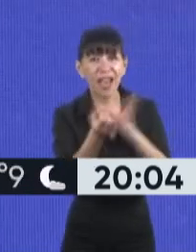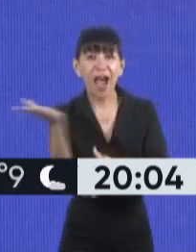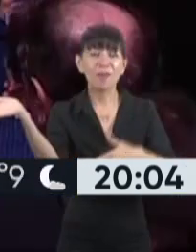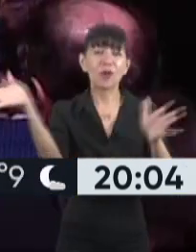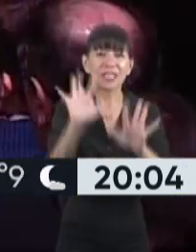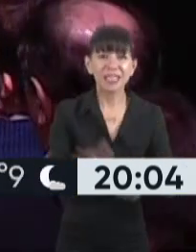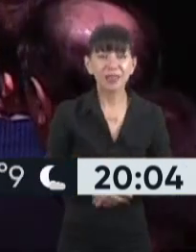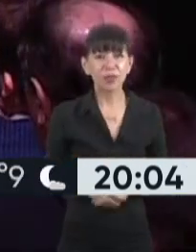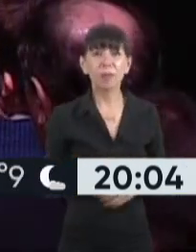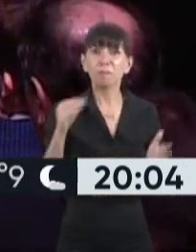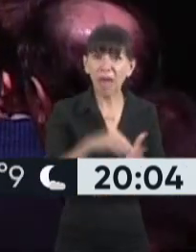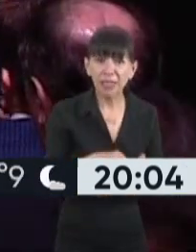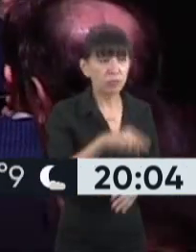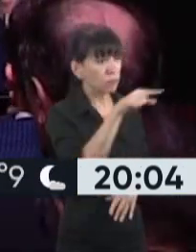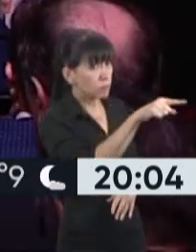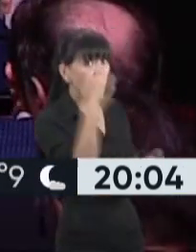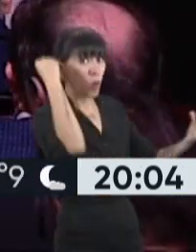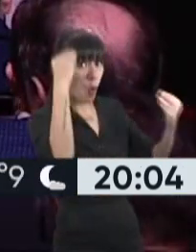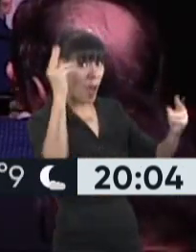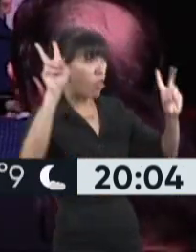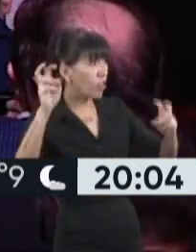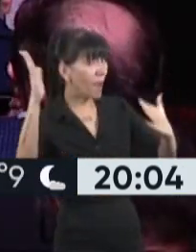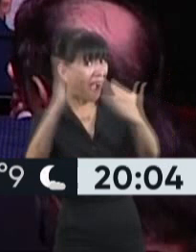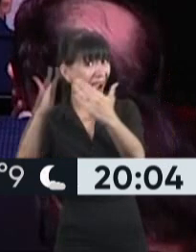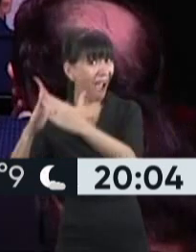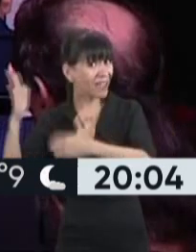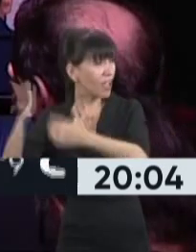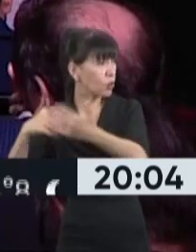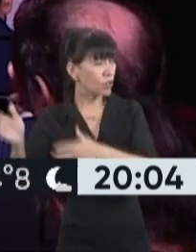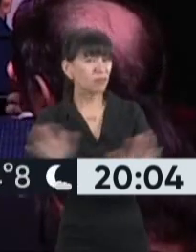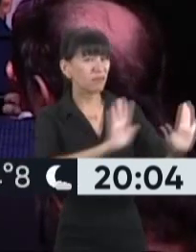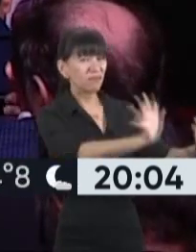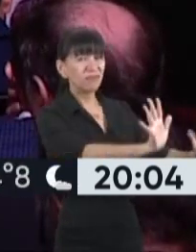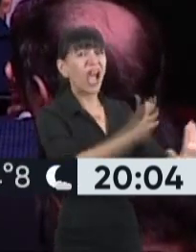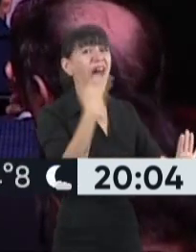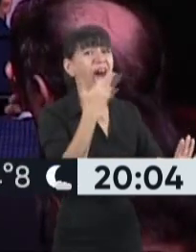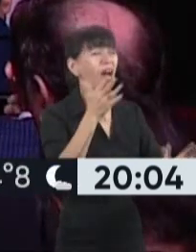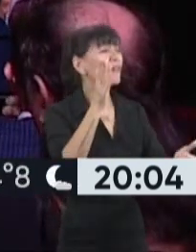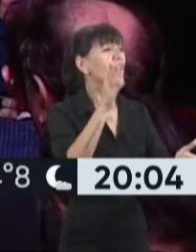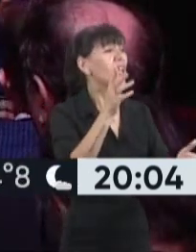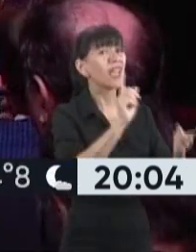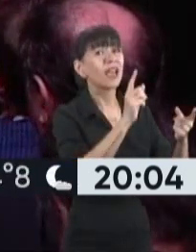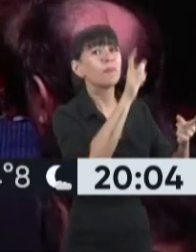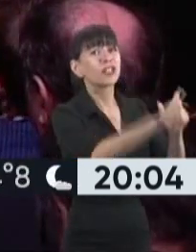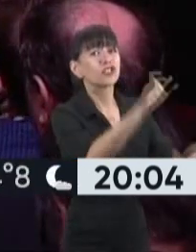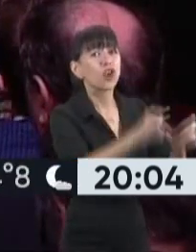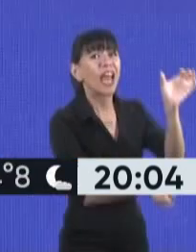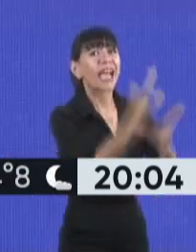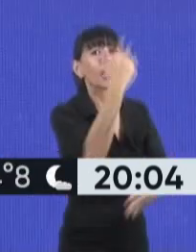¿Le preocupa la construcción de casas? No hable con los que crearon el crédito UBA, hable con nosotros, que